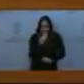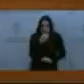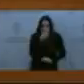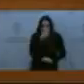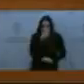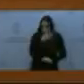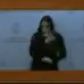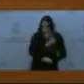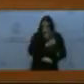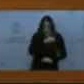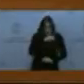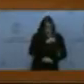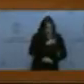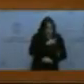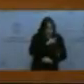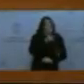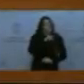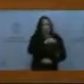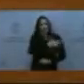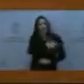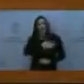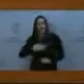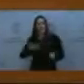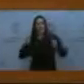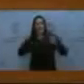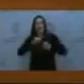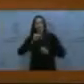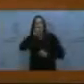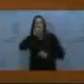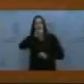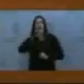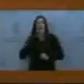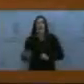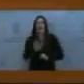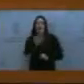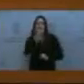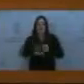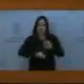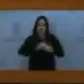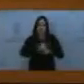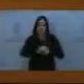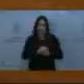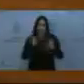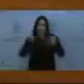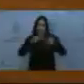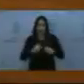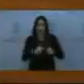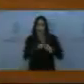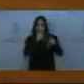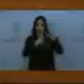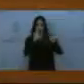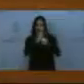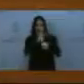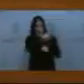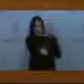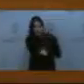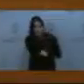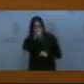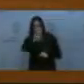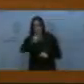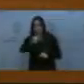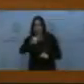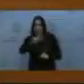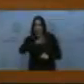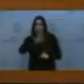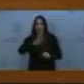queremos que se cumpla también el acuerdo del año 2005 con estos trabajadores, que saludo, creo están en mi despacho de esta